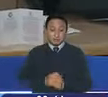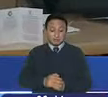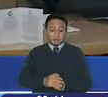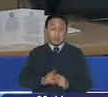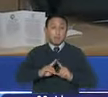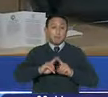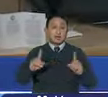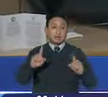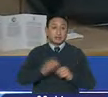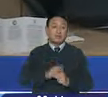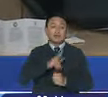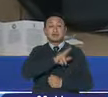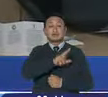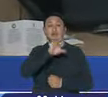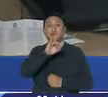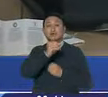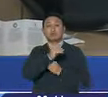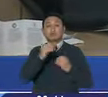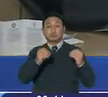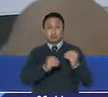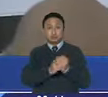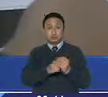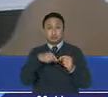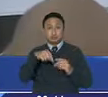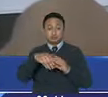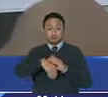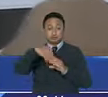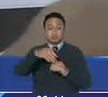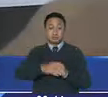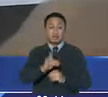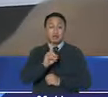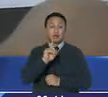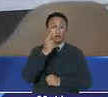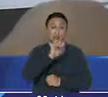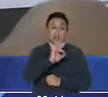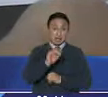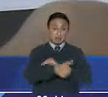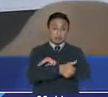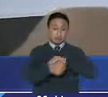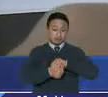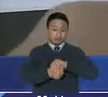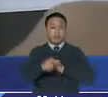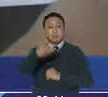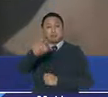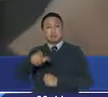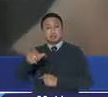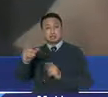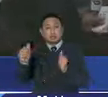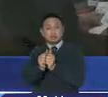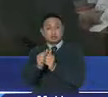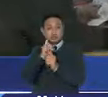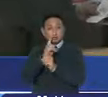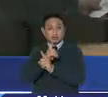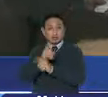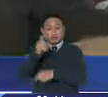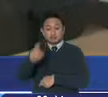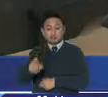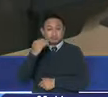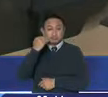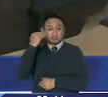en 38 agencias con puntos de impresión, excepto Galápagos. Recuerde además que las personas con discapacidad, adultos